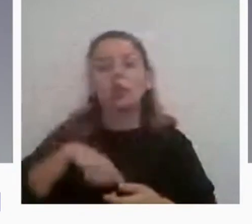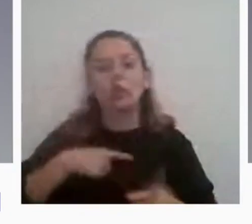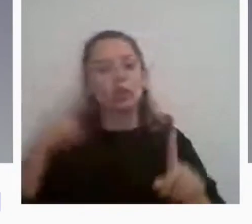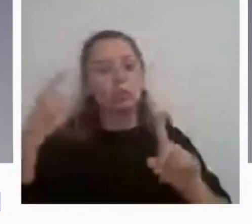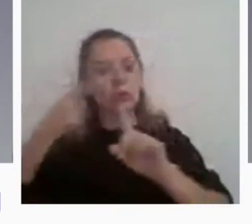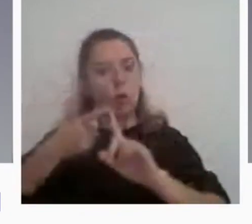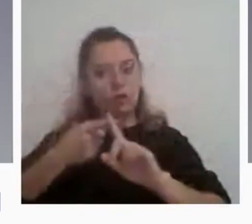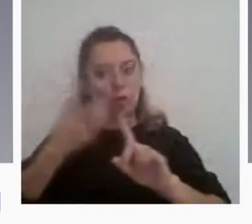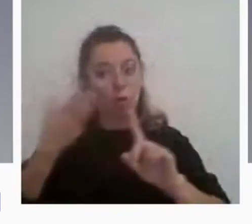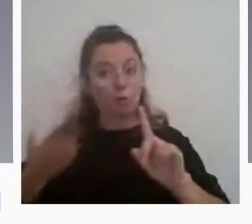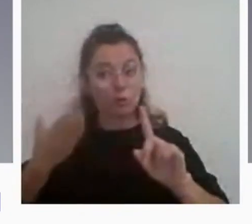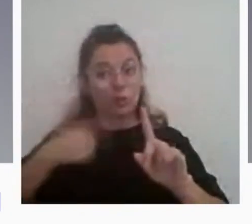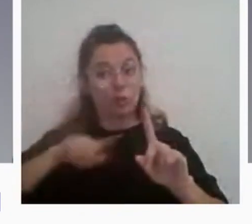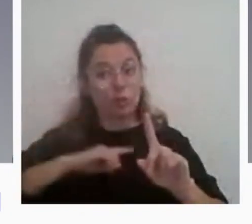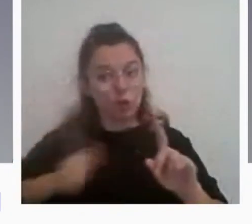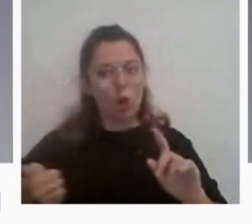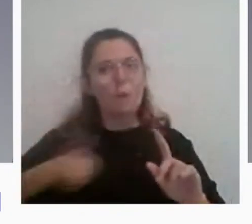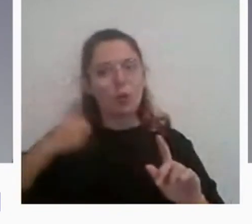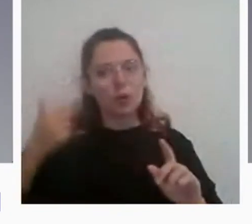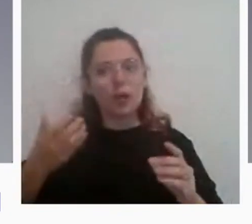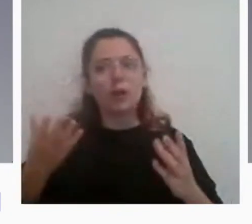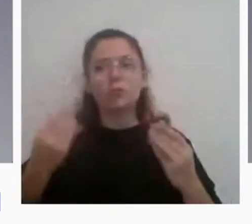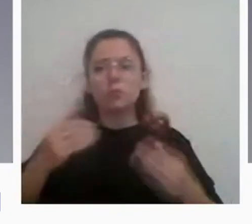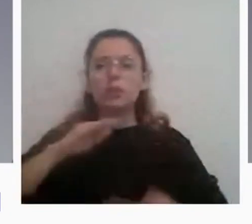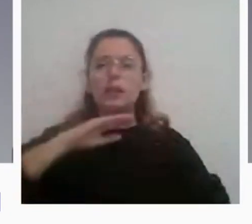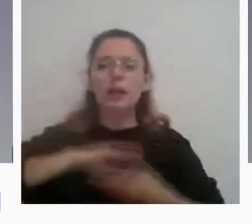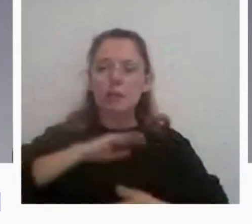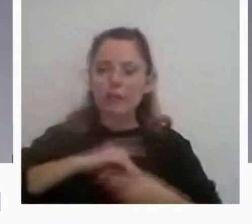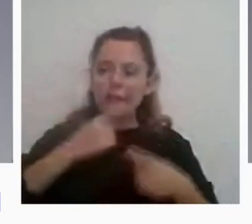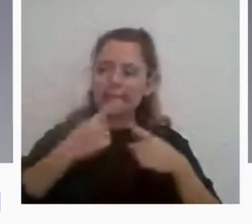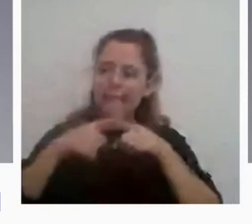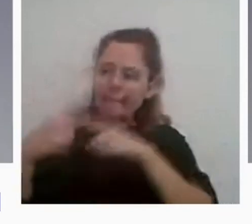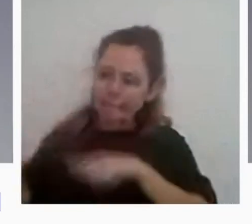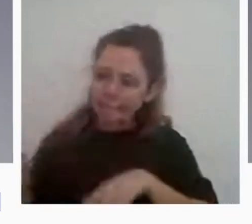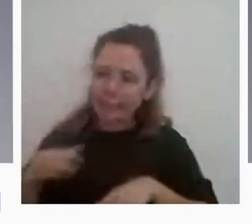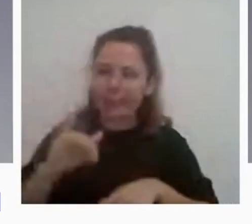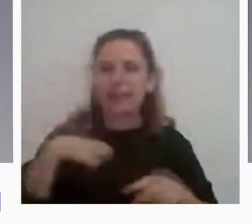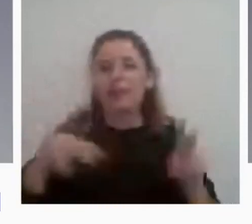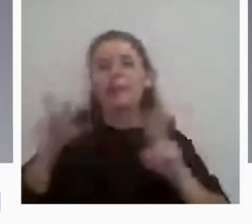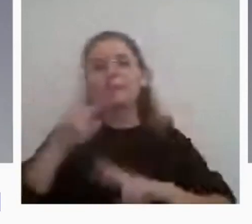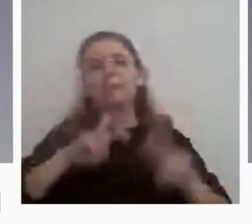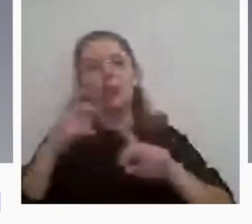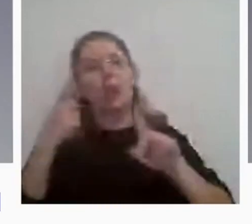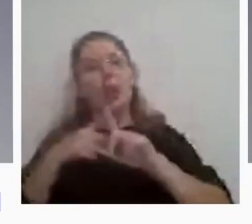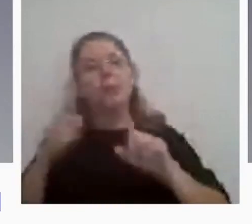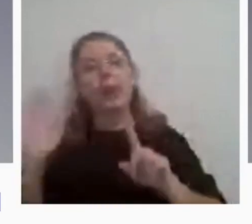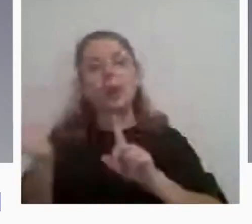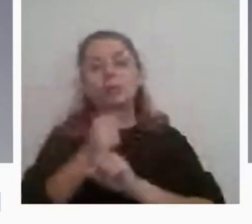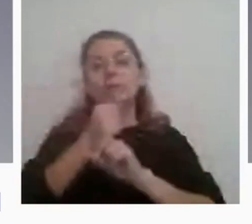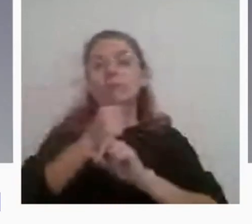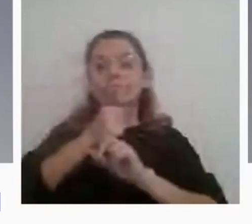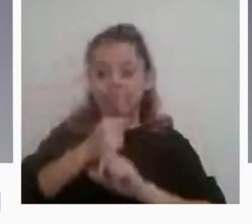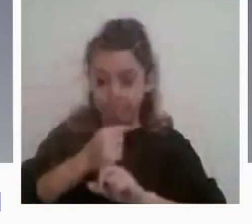muchas oportunidades, muchas capacidades de financiamiento y buscarlo y conseguirlo hacer con impacto, eso es lo gran